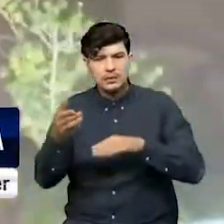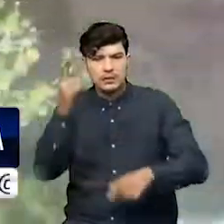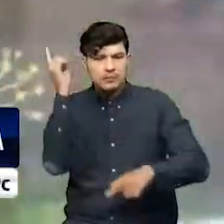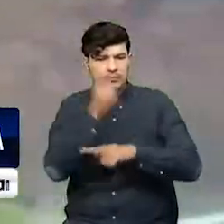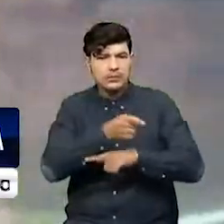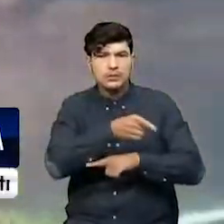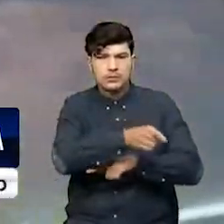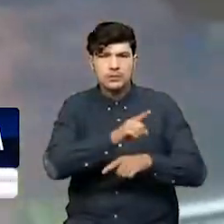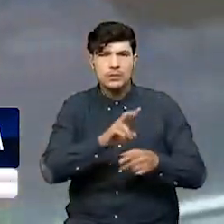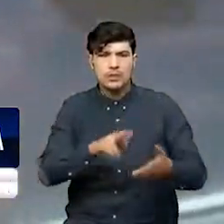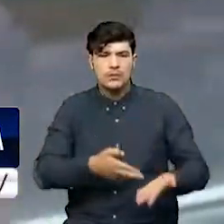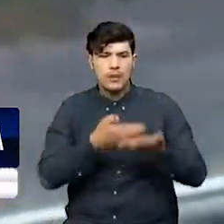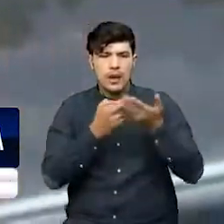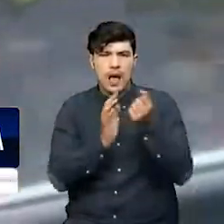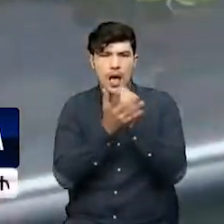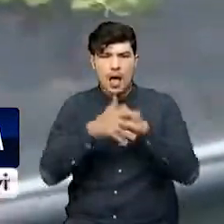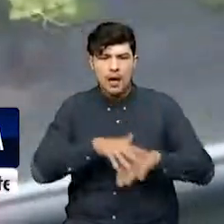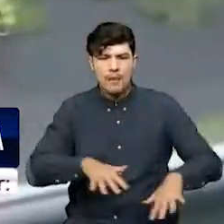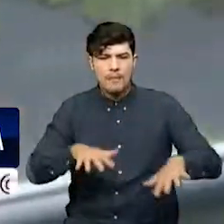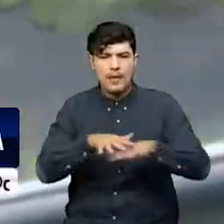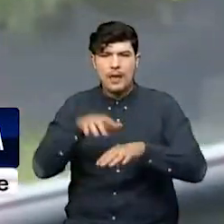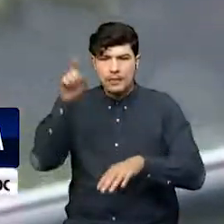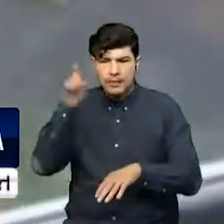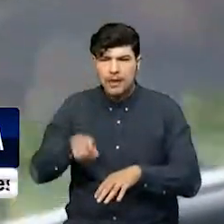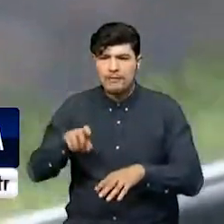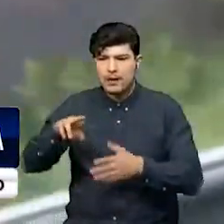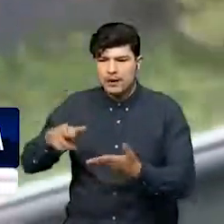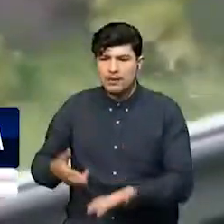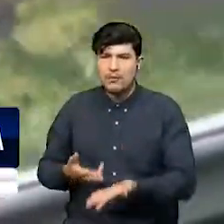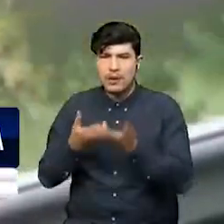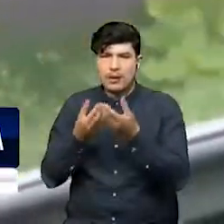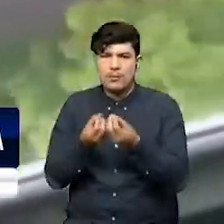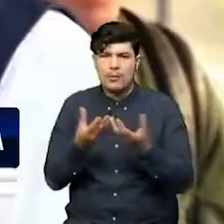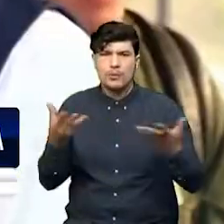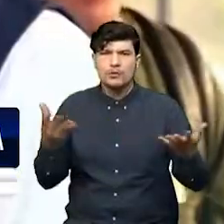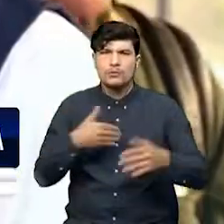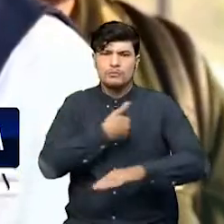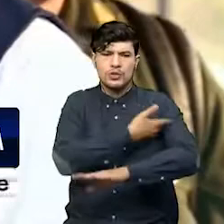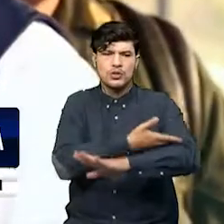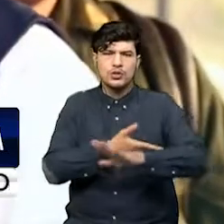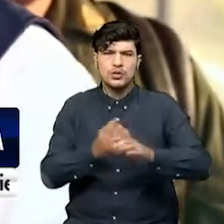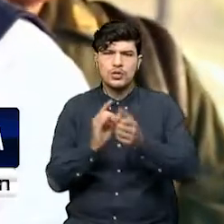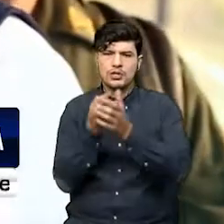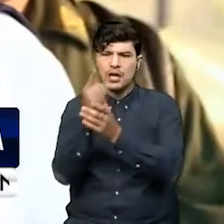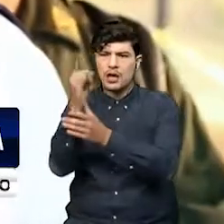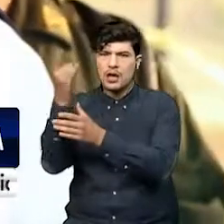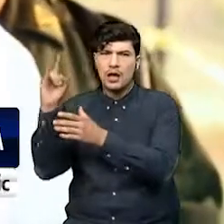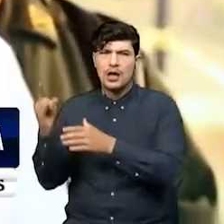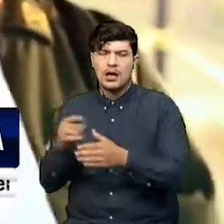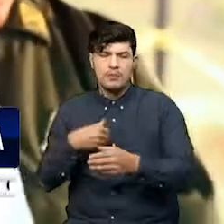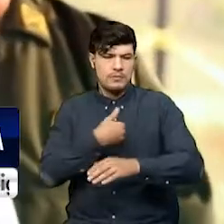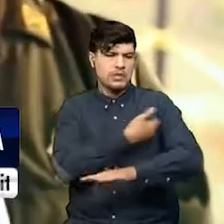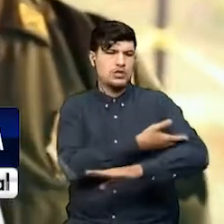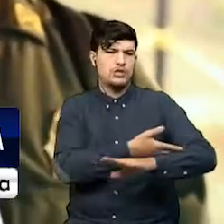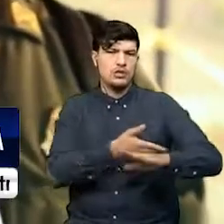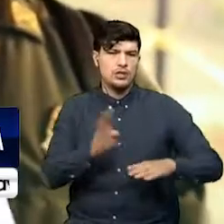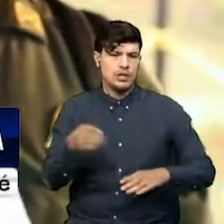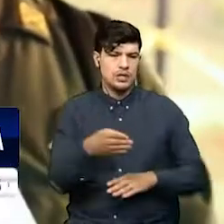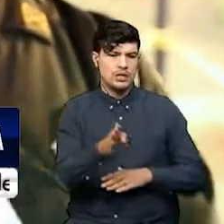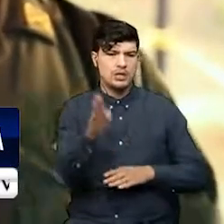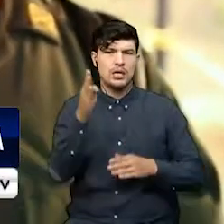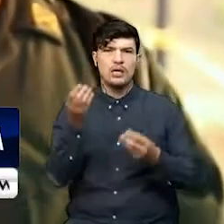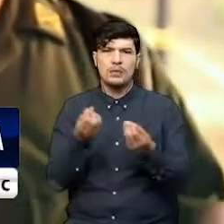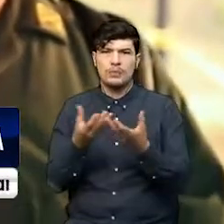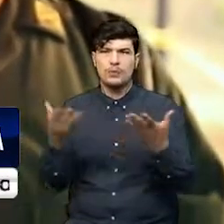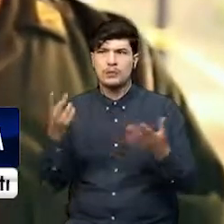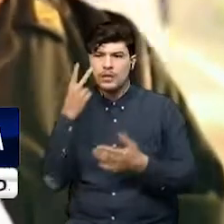ambientales que nos deben llevar a una compensación en millones de árboles para esta zona en millones de alevinos y obviamente ver cómo se